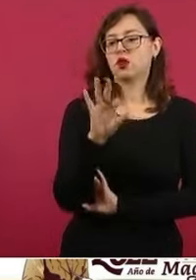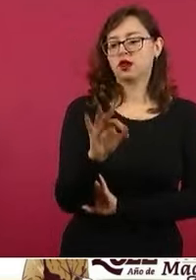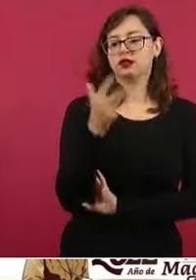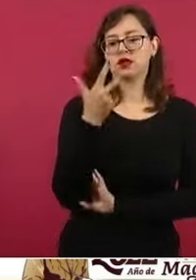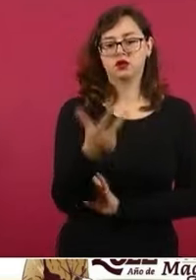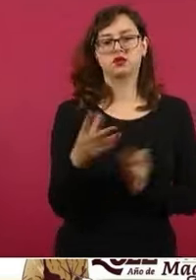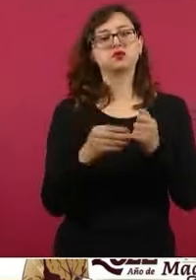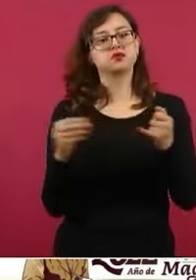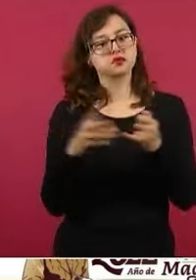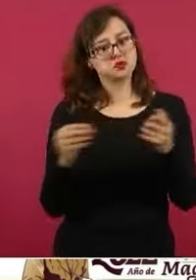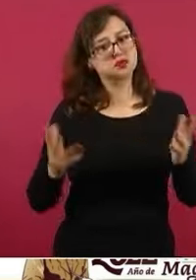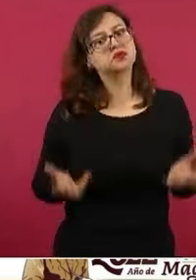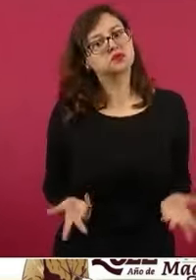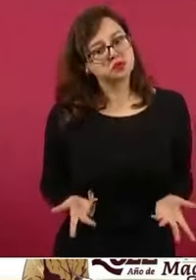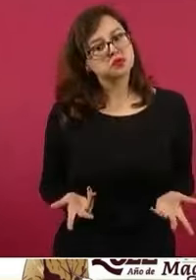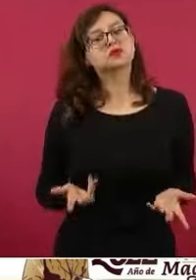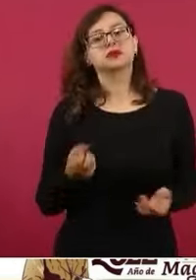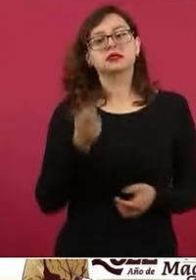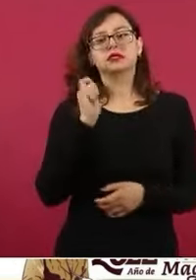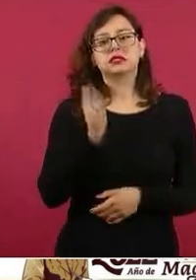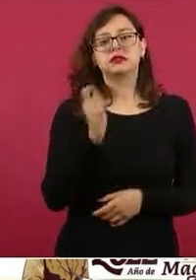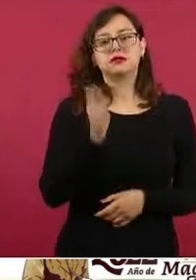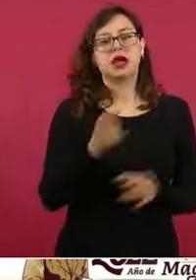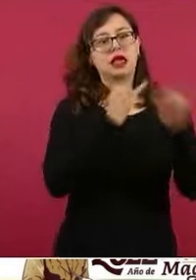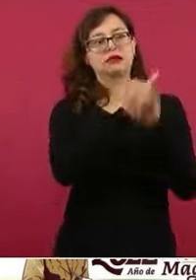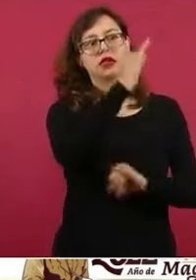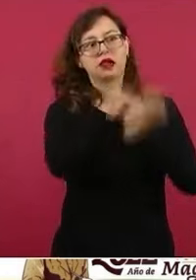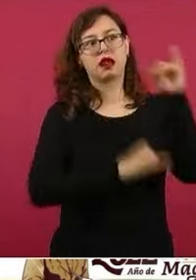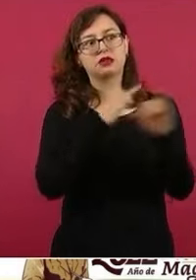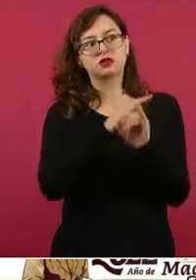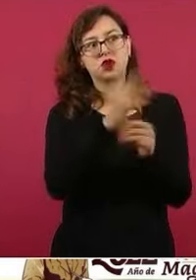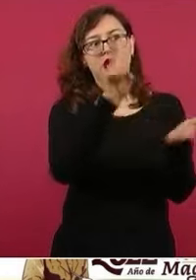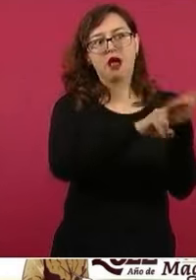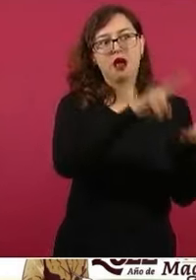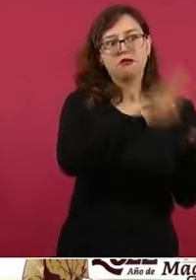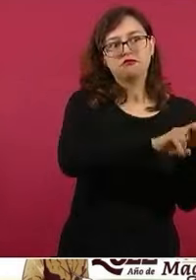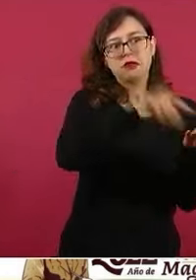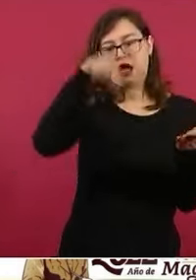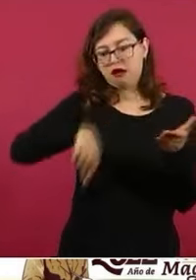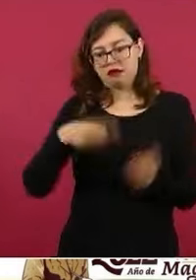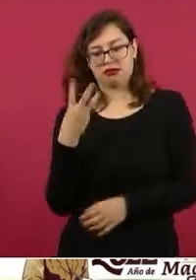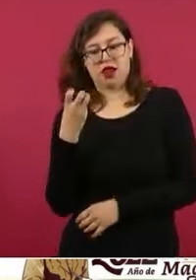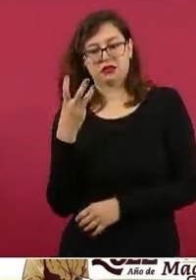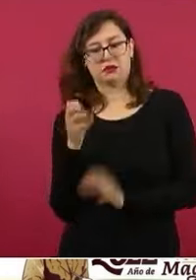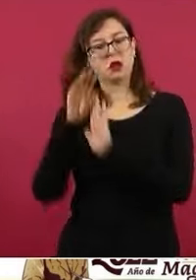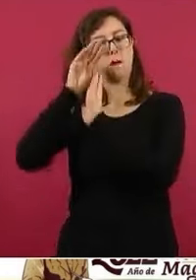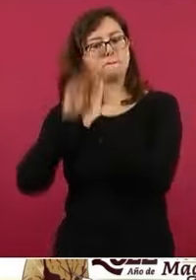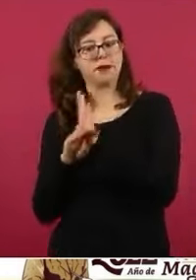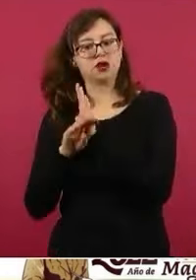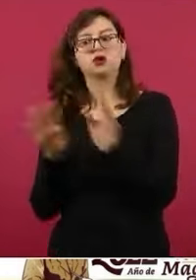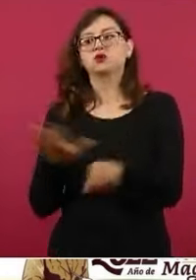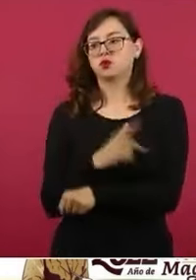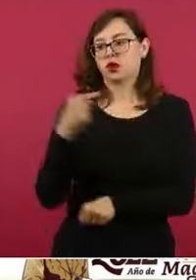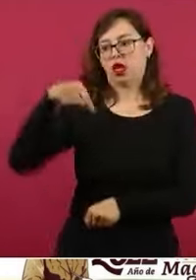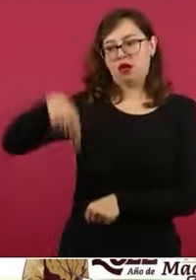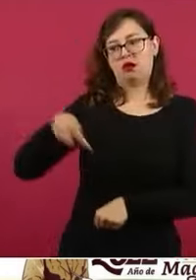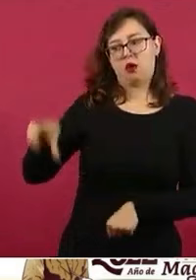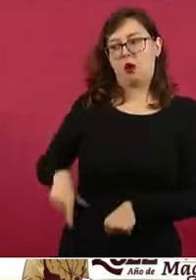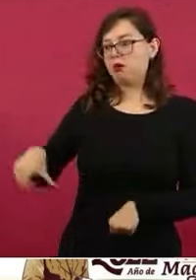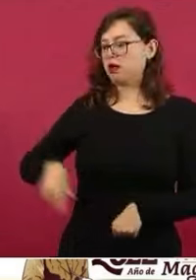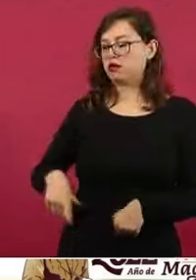$24.48, un poquito más de $3 por abajo de los precios internacionales, gracias a esta política de precios máximos